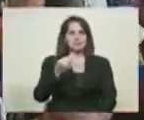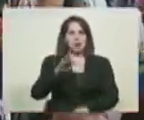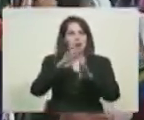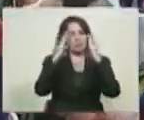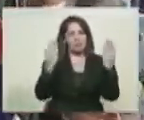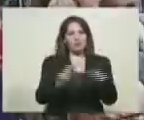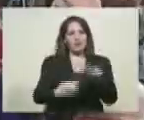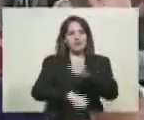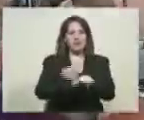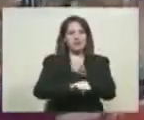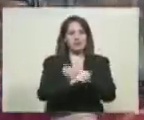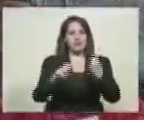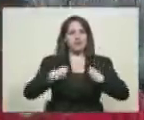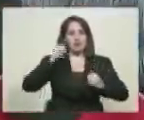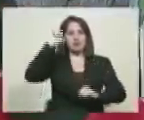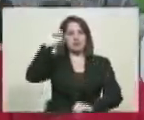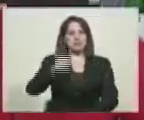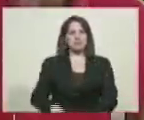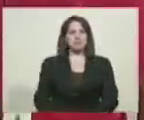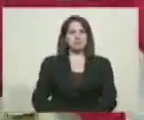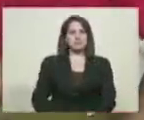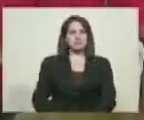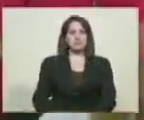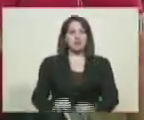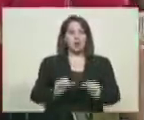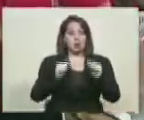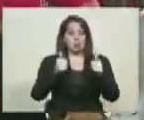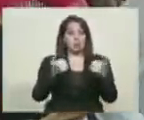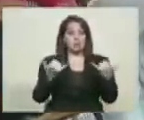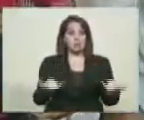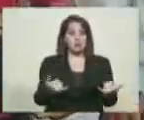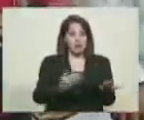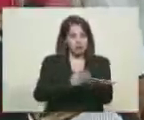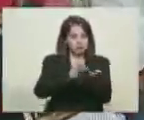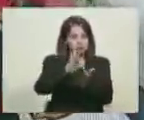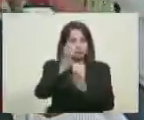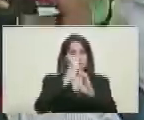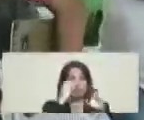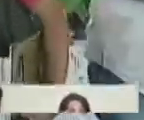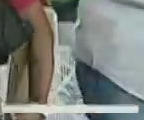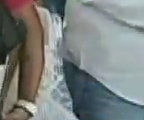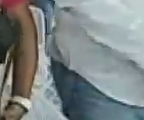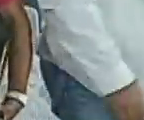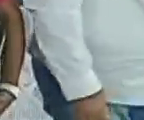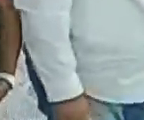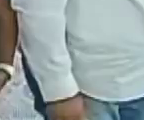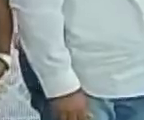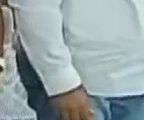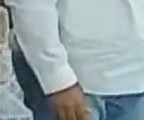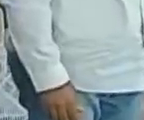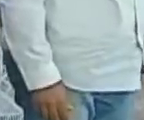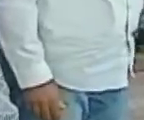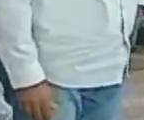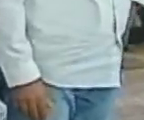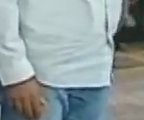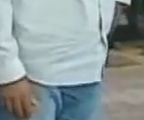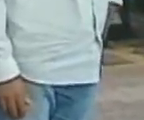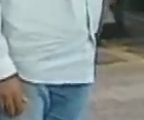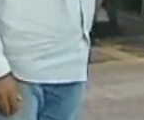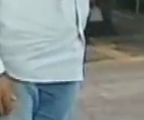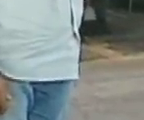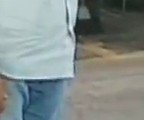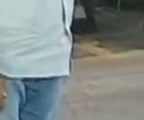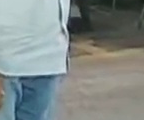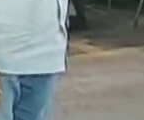Fútbol. Y de esta manera queda inaugurado esta ruta de transporte para la entidad mirandina Transmiranda por parte del